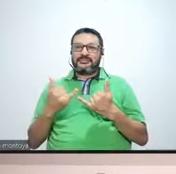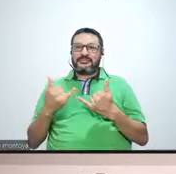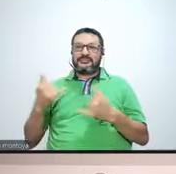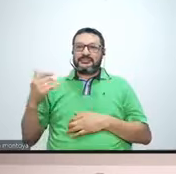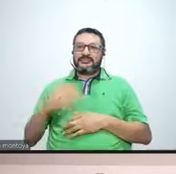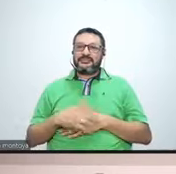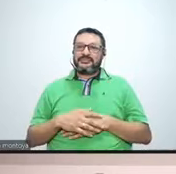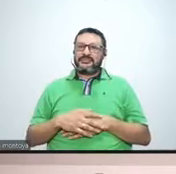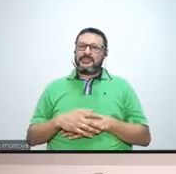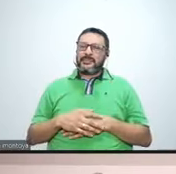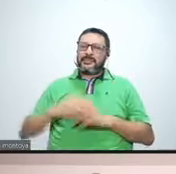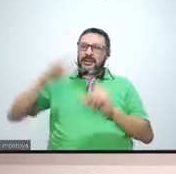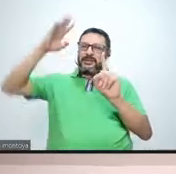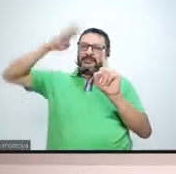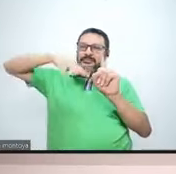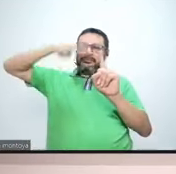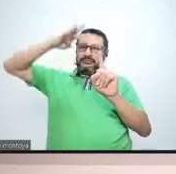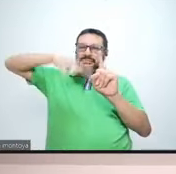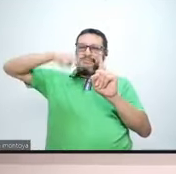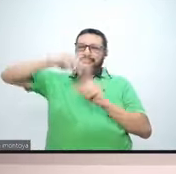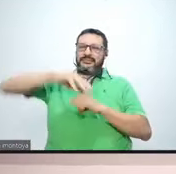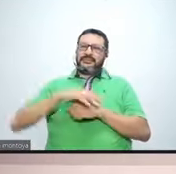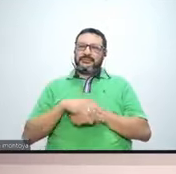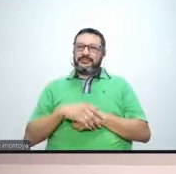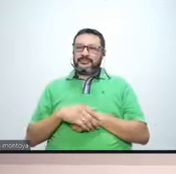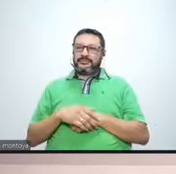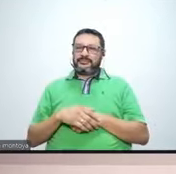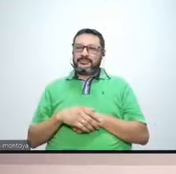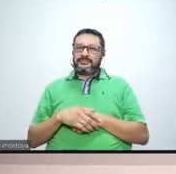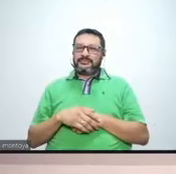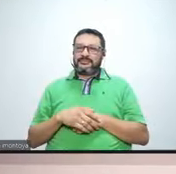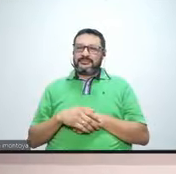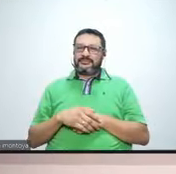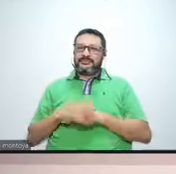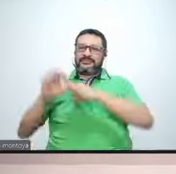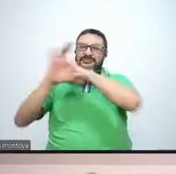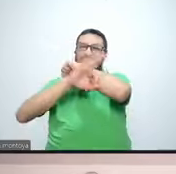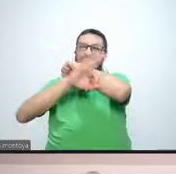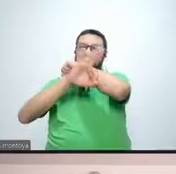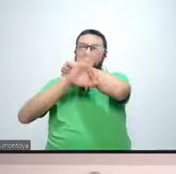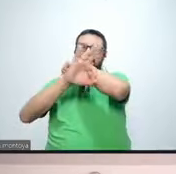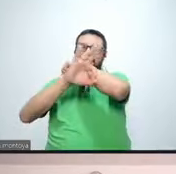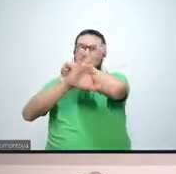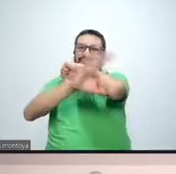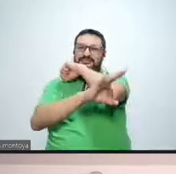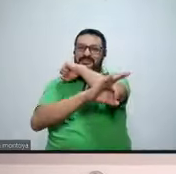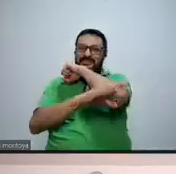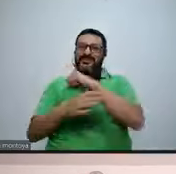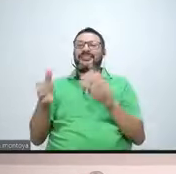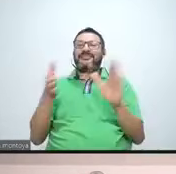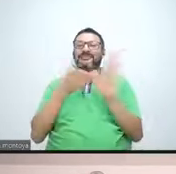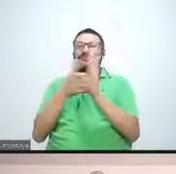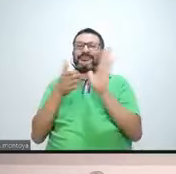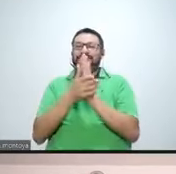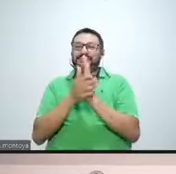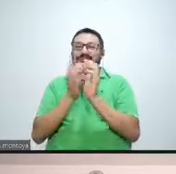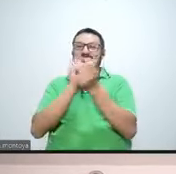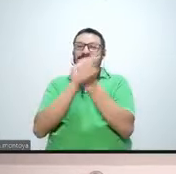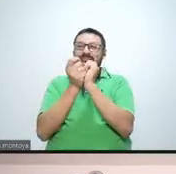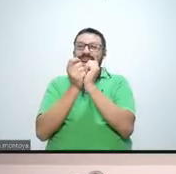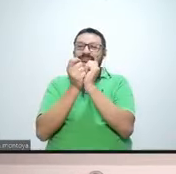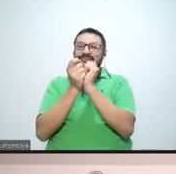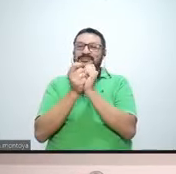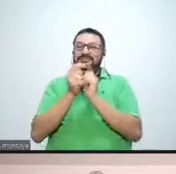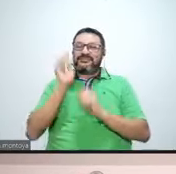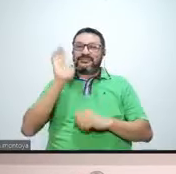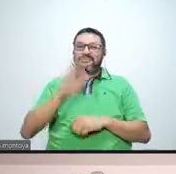como... Ahorita nuestra invitada, que es psicóloga, nos puede hablar un poquito como de esos cambios del comportamiento, pero el clima de